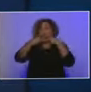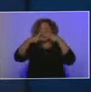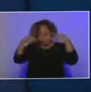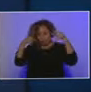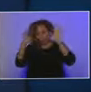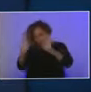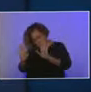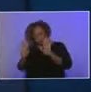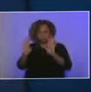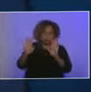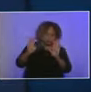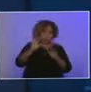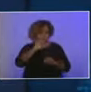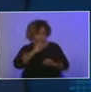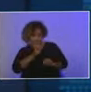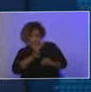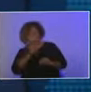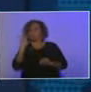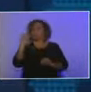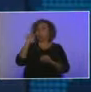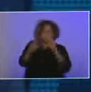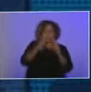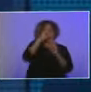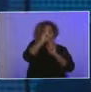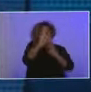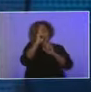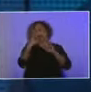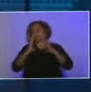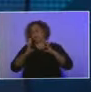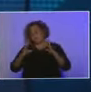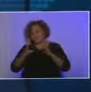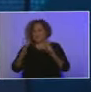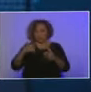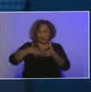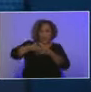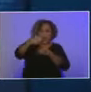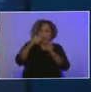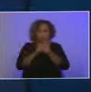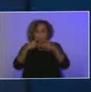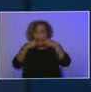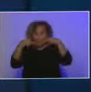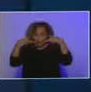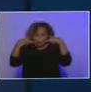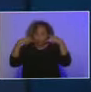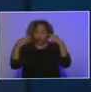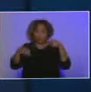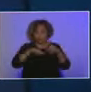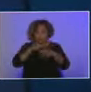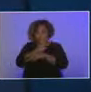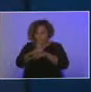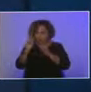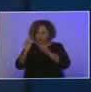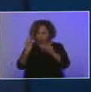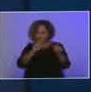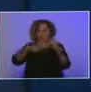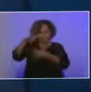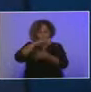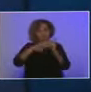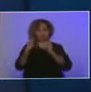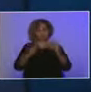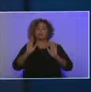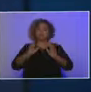así que por lo menos la gente está respetando y está saliendo a la calle con mascarilla. En los negocios que fuimos, vimos el ambiente, pues la